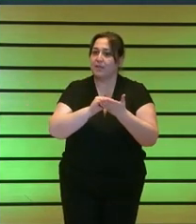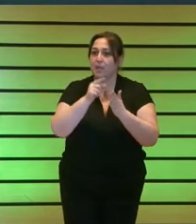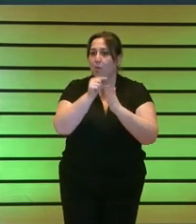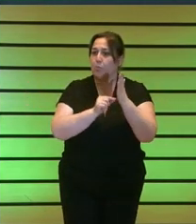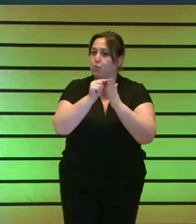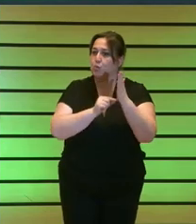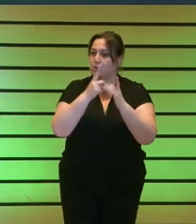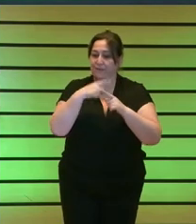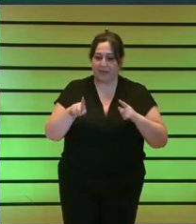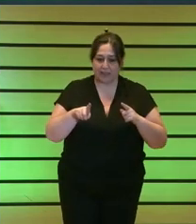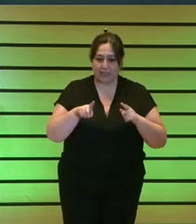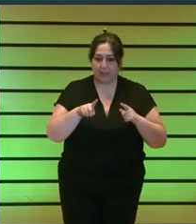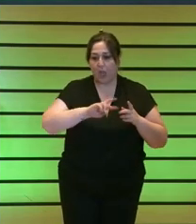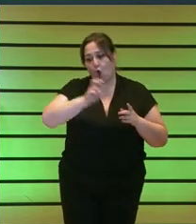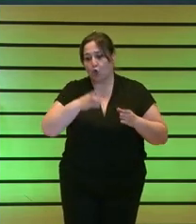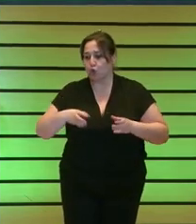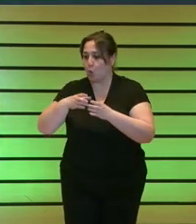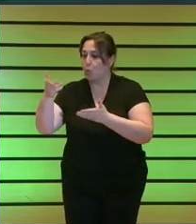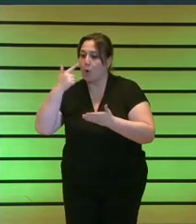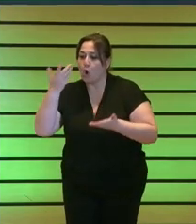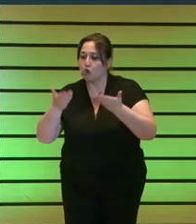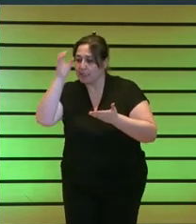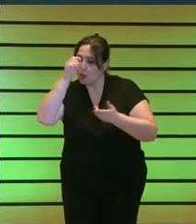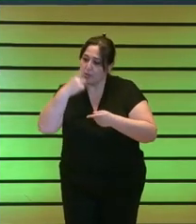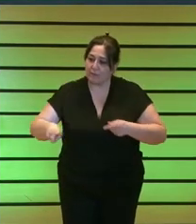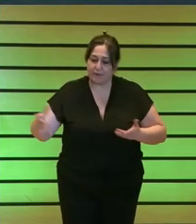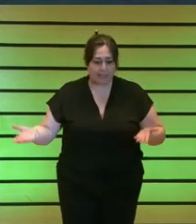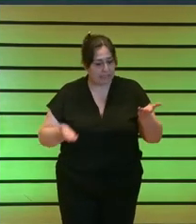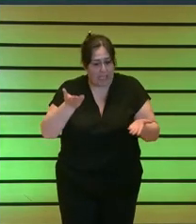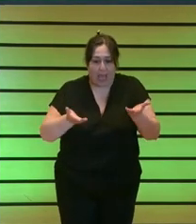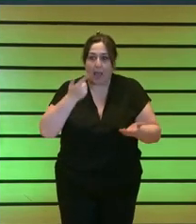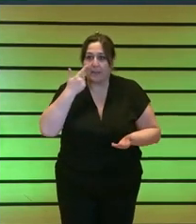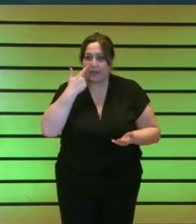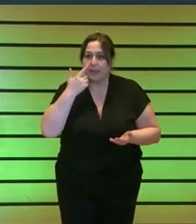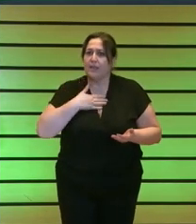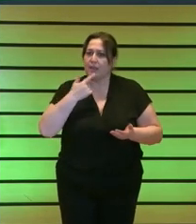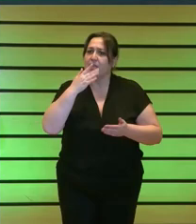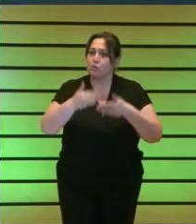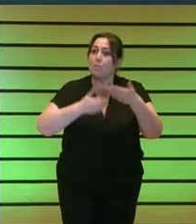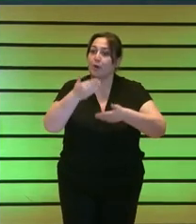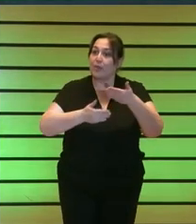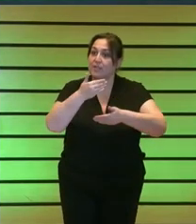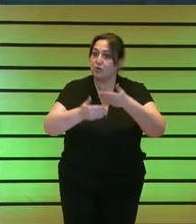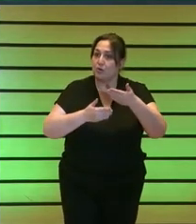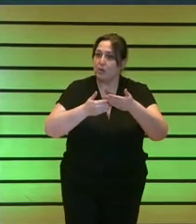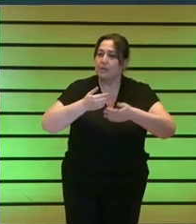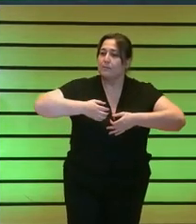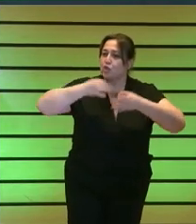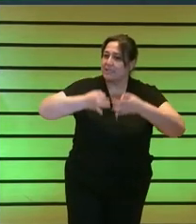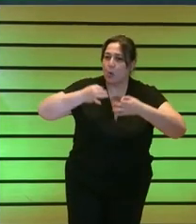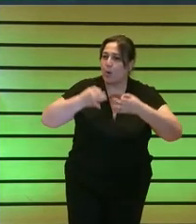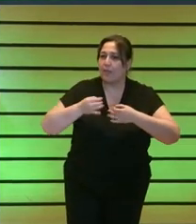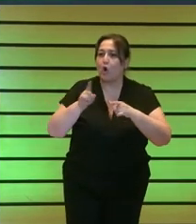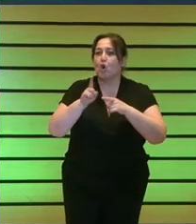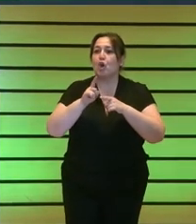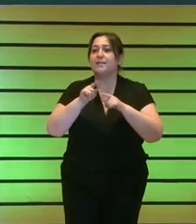sedábamos a otro grupo de contrastes o sea que hemos hecho como un proceso en el que hemos asegurado que no haya ningún tipo